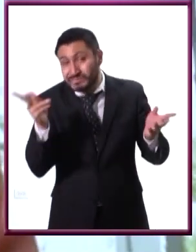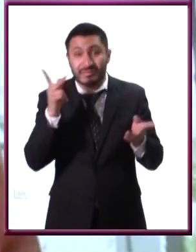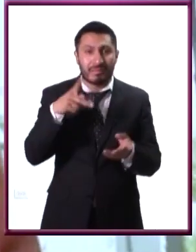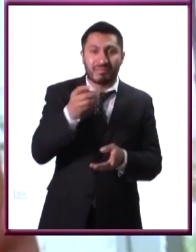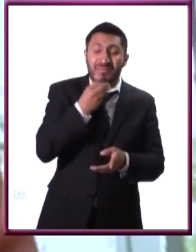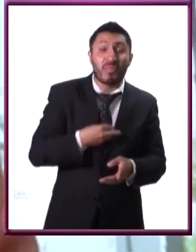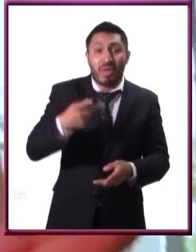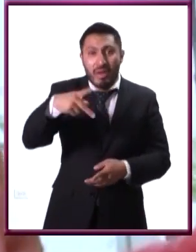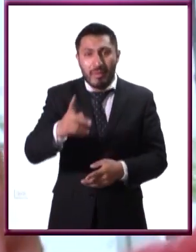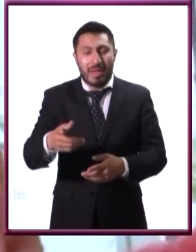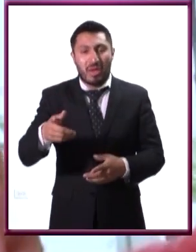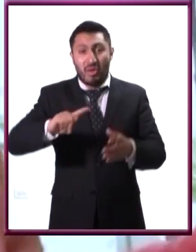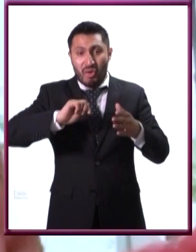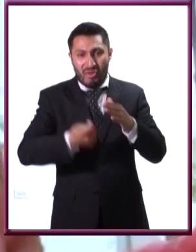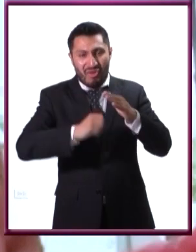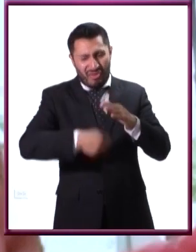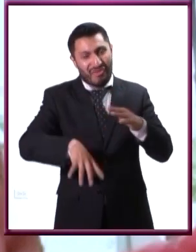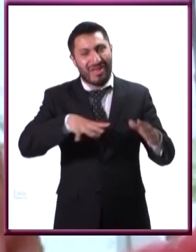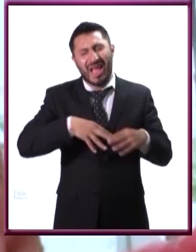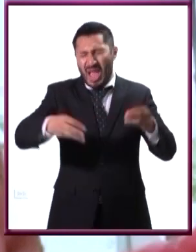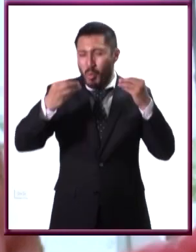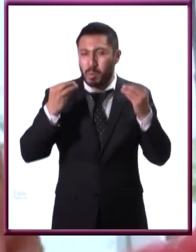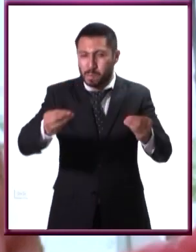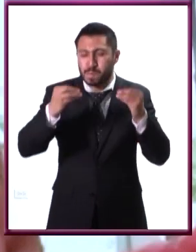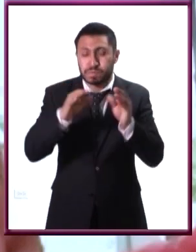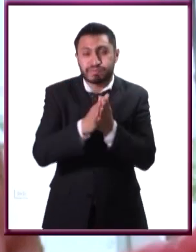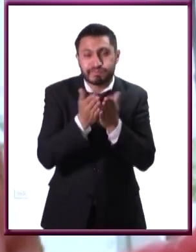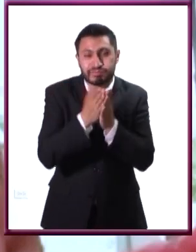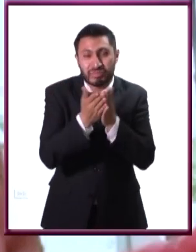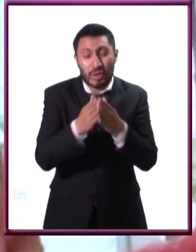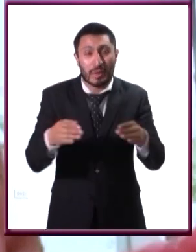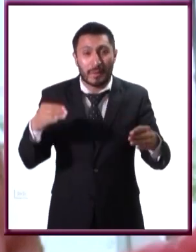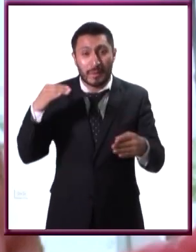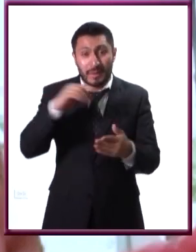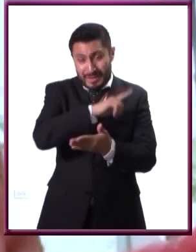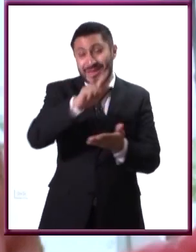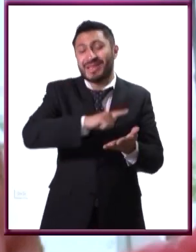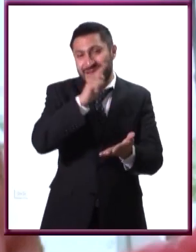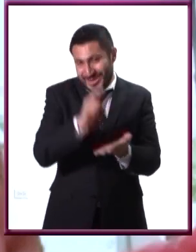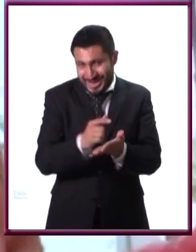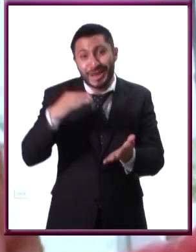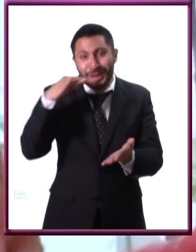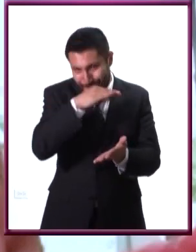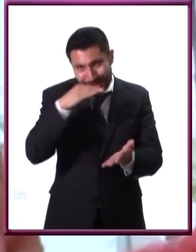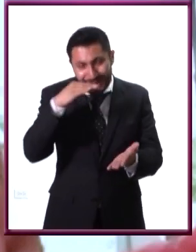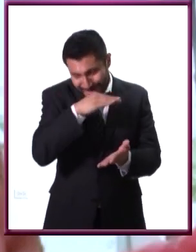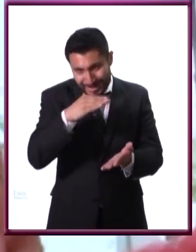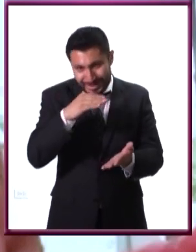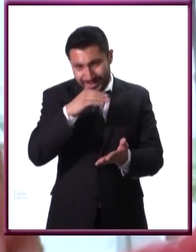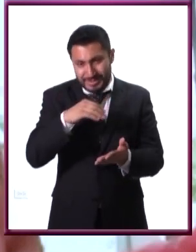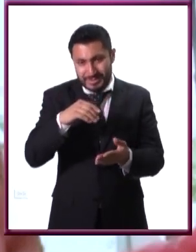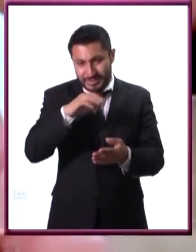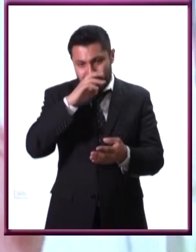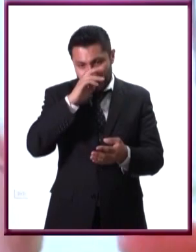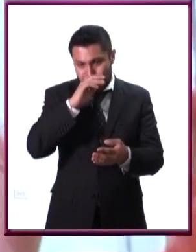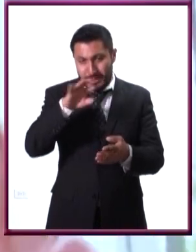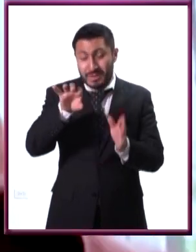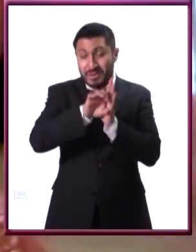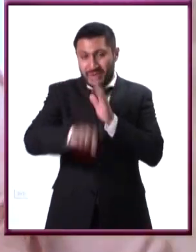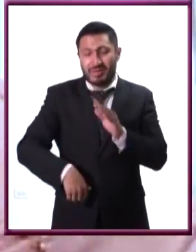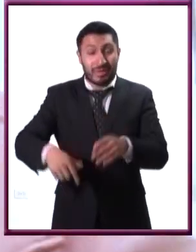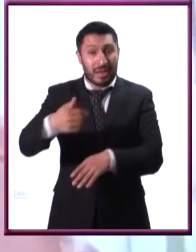la tecnología, hay un montón de plataformas que comparten libros incluso de manera legal, libros que son ya parte de